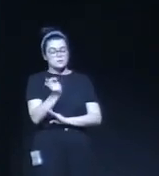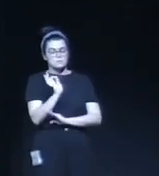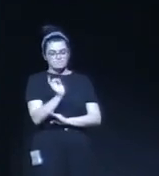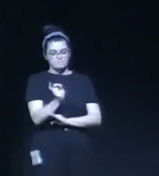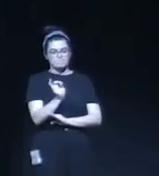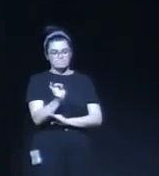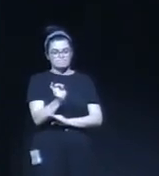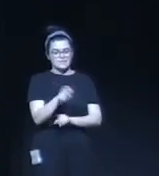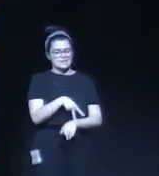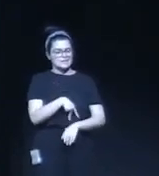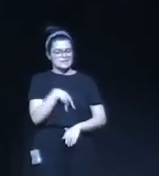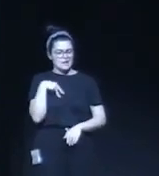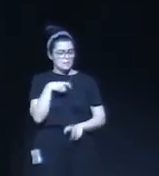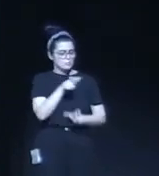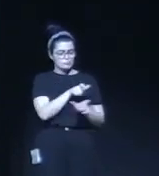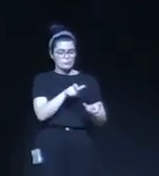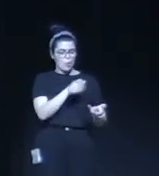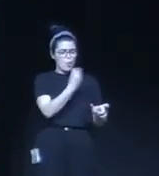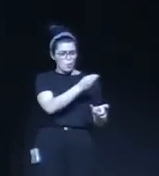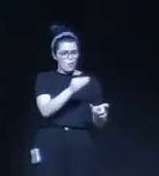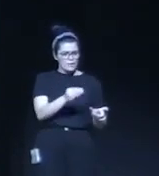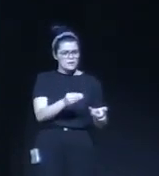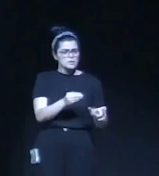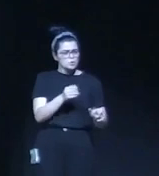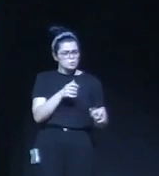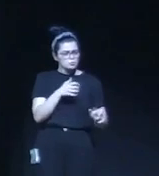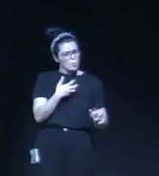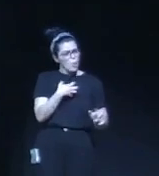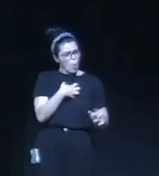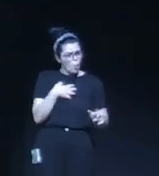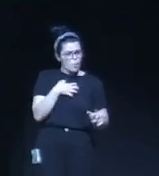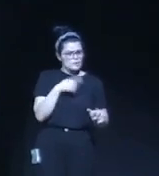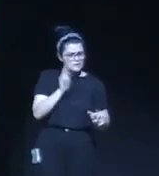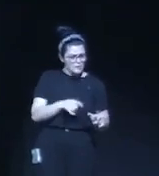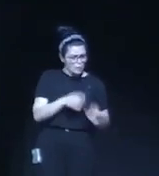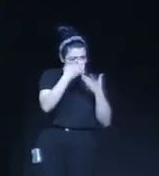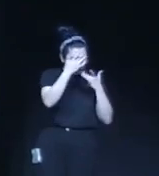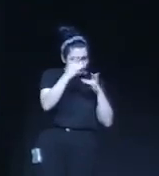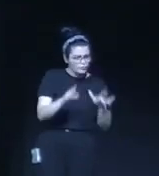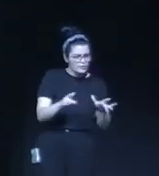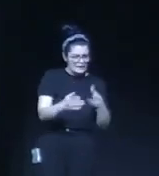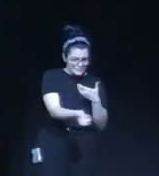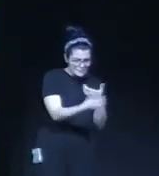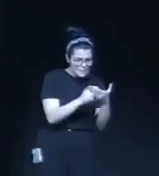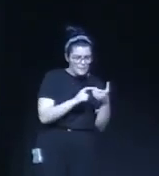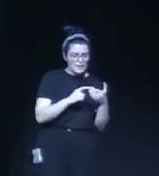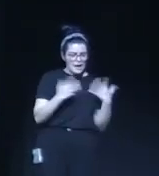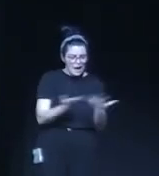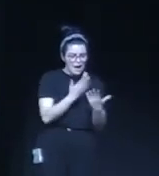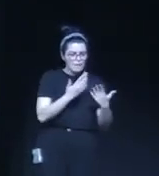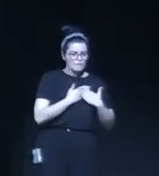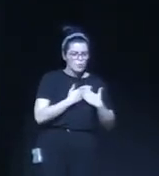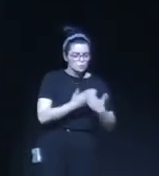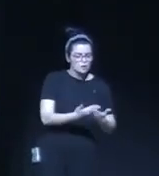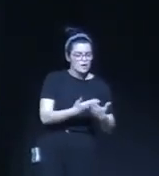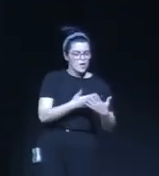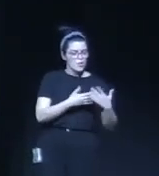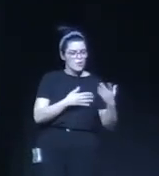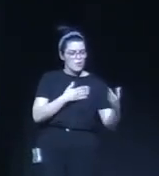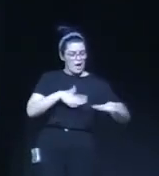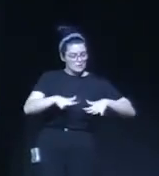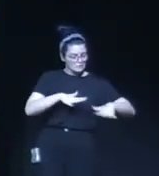en general también entre los jóvenes cuesta a veces, pues eso, ¿no?, encontrar implicación en voluntariado, en actividades en